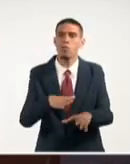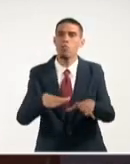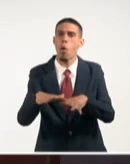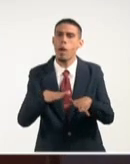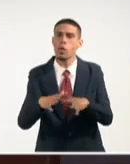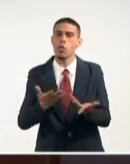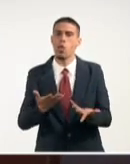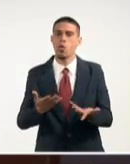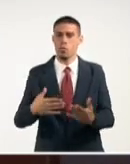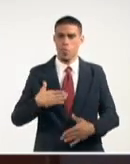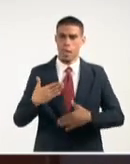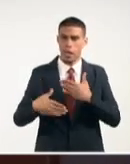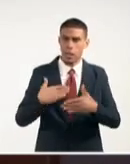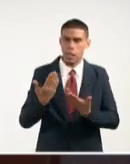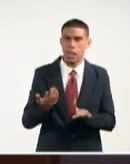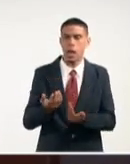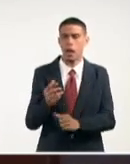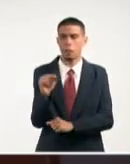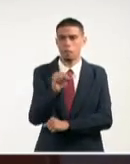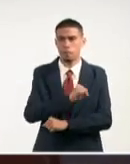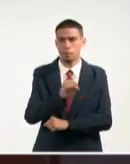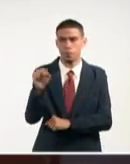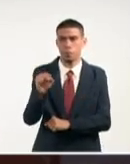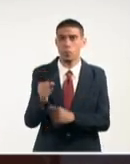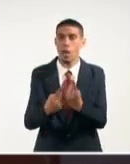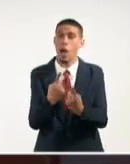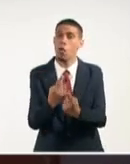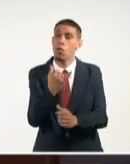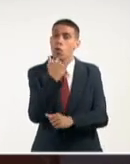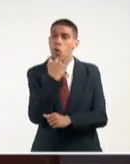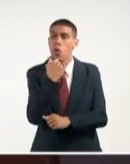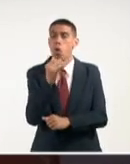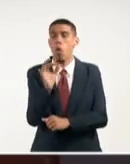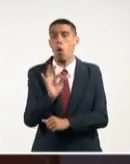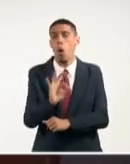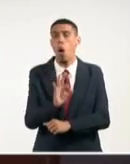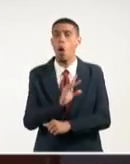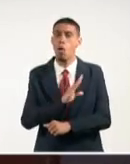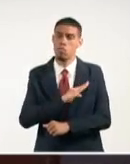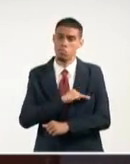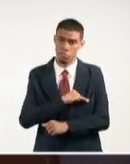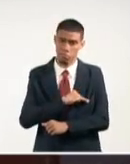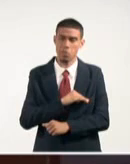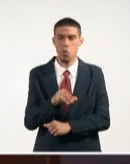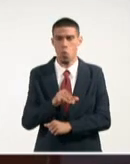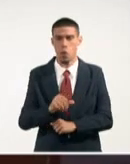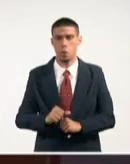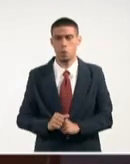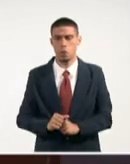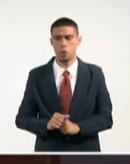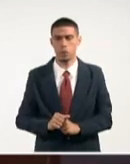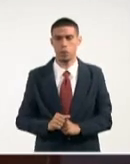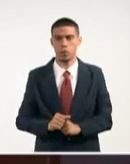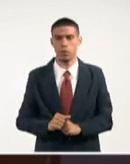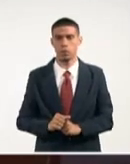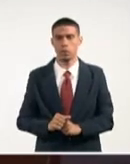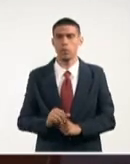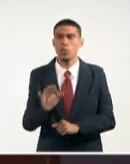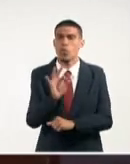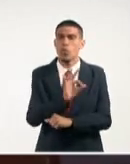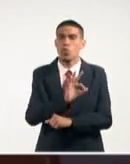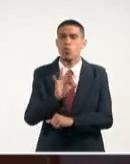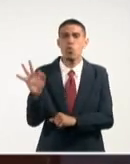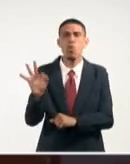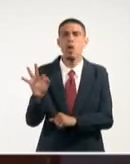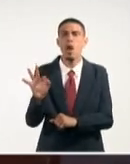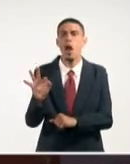alegría, indignación o tristeza, a no perder la serenidad de la